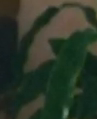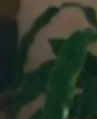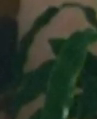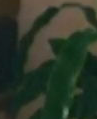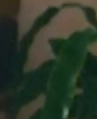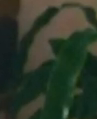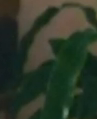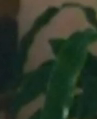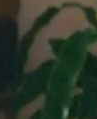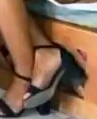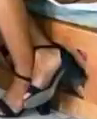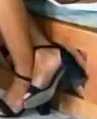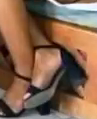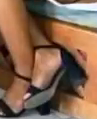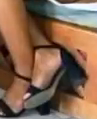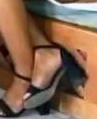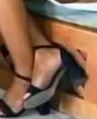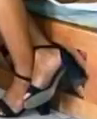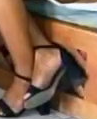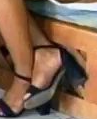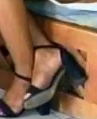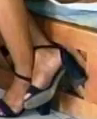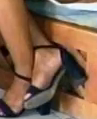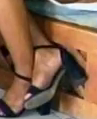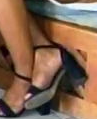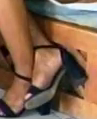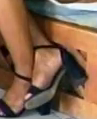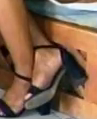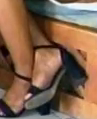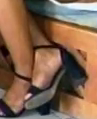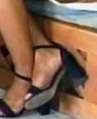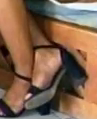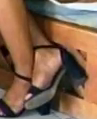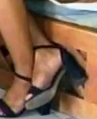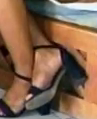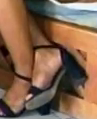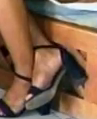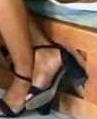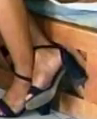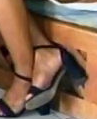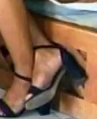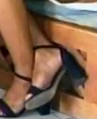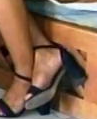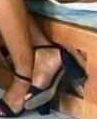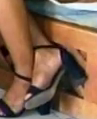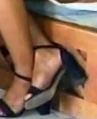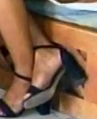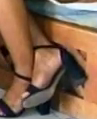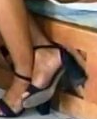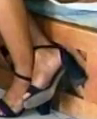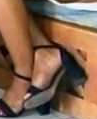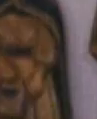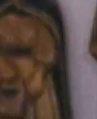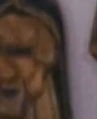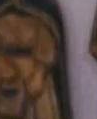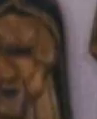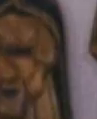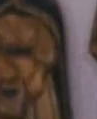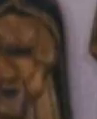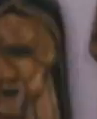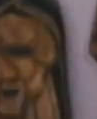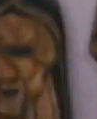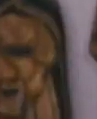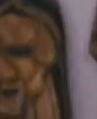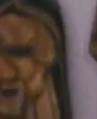sin abordar la historia de los seres que habitan en todos esos lugares.